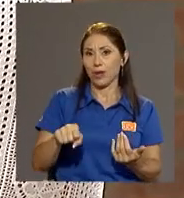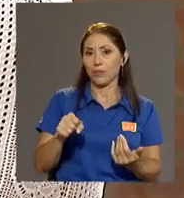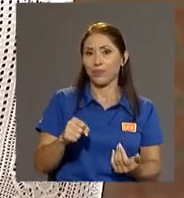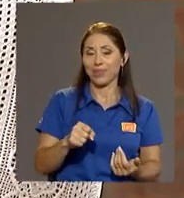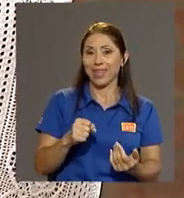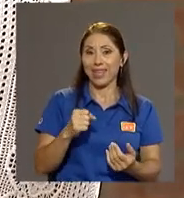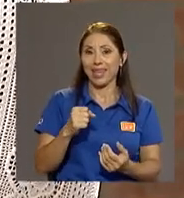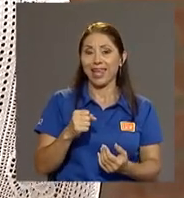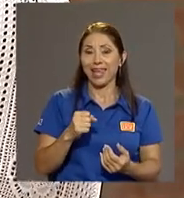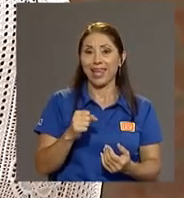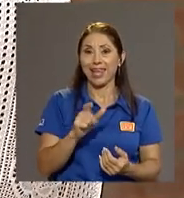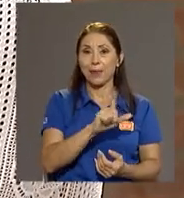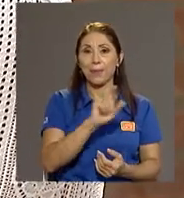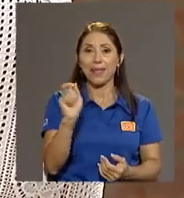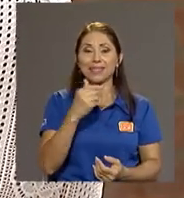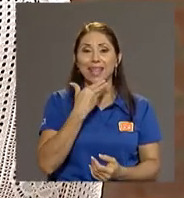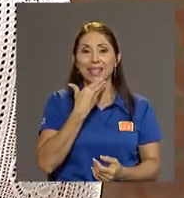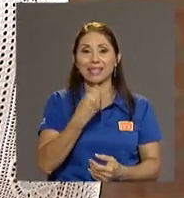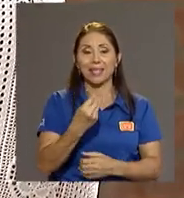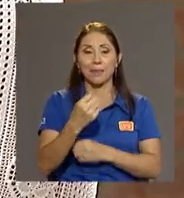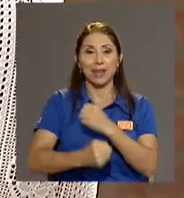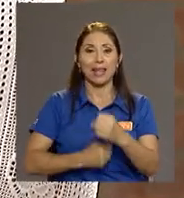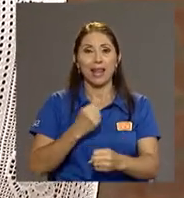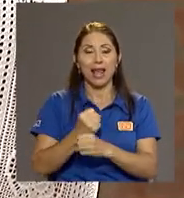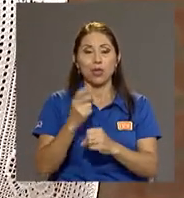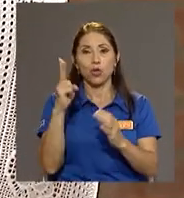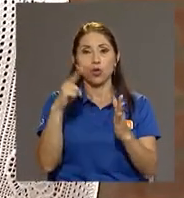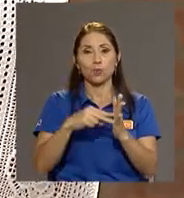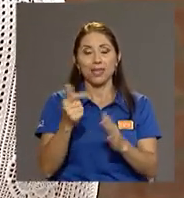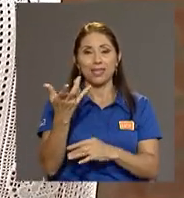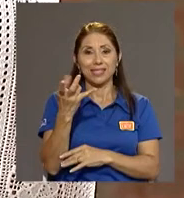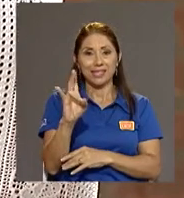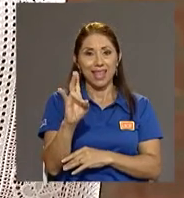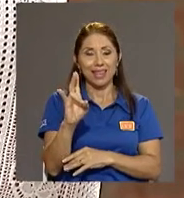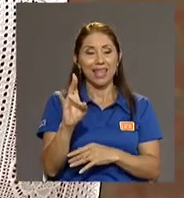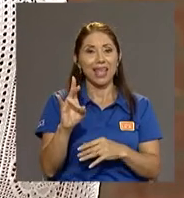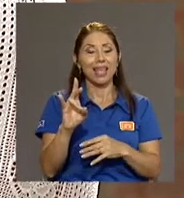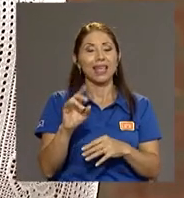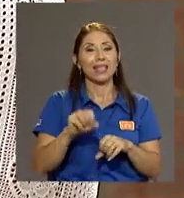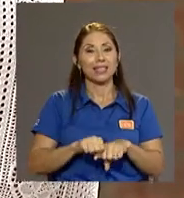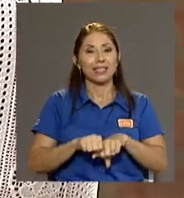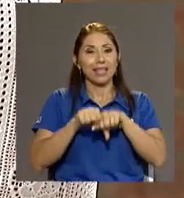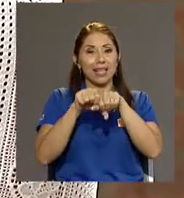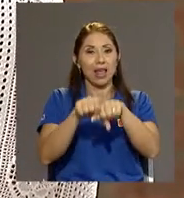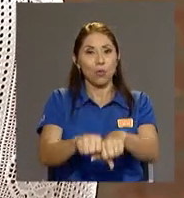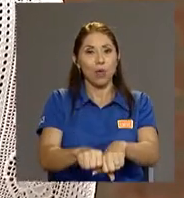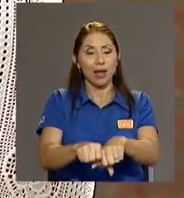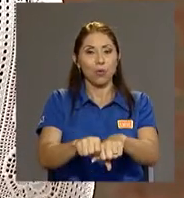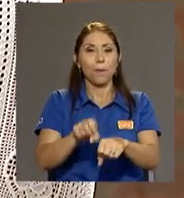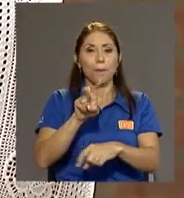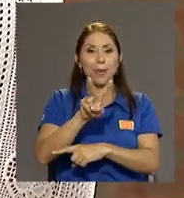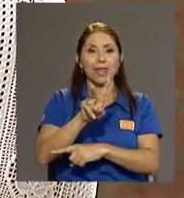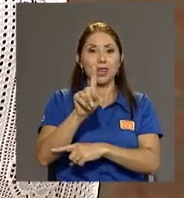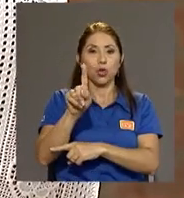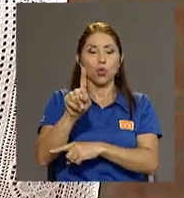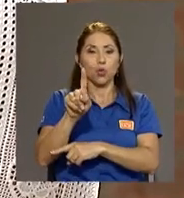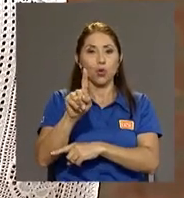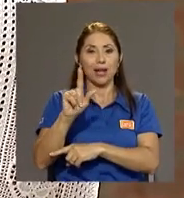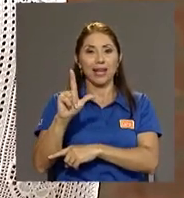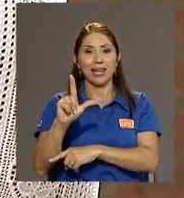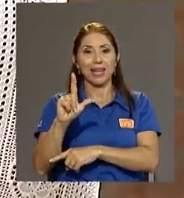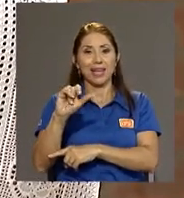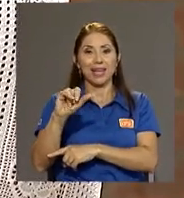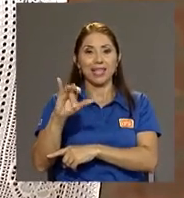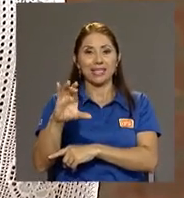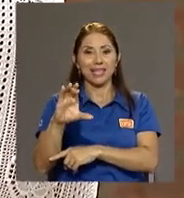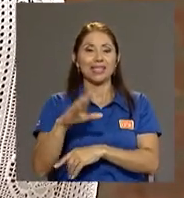diciembre del 2017 graduamos 21 licenciados,